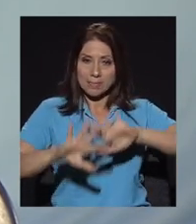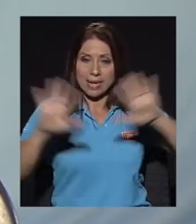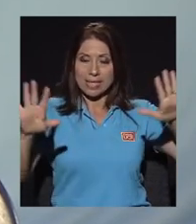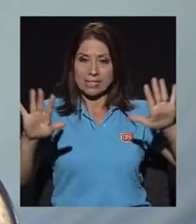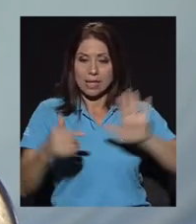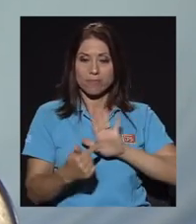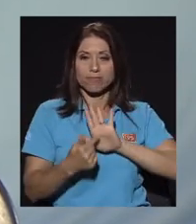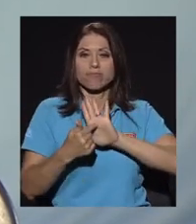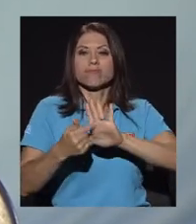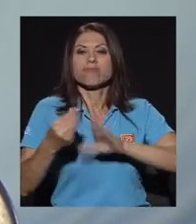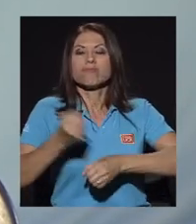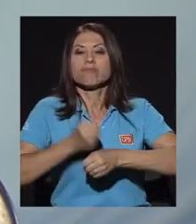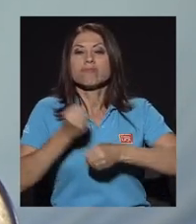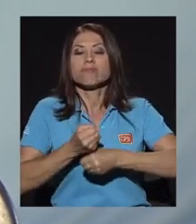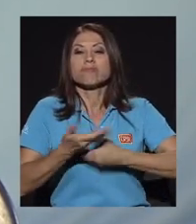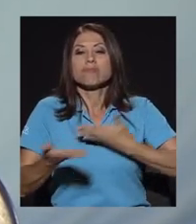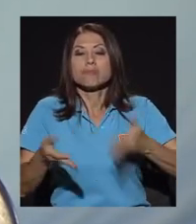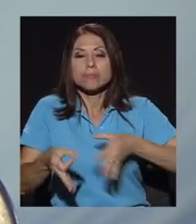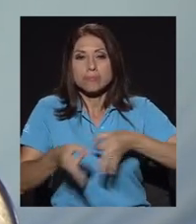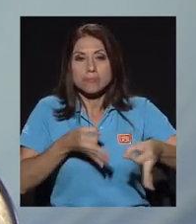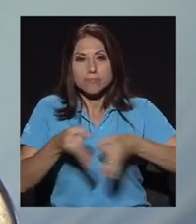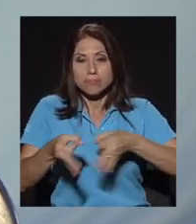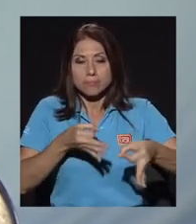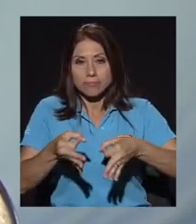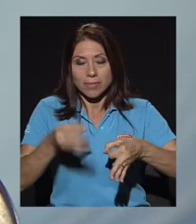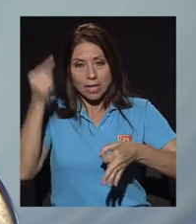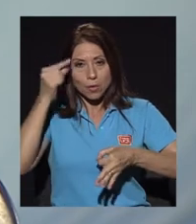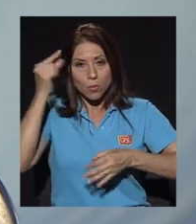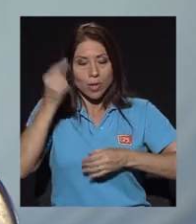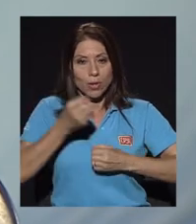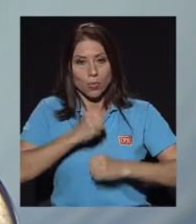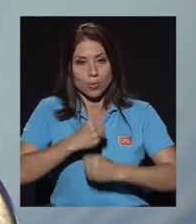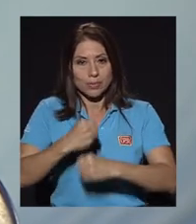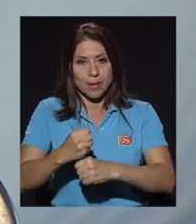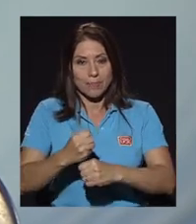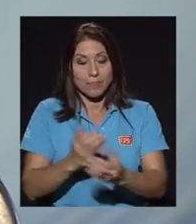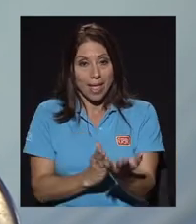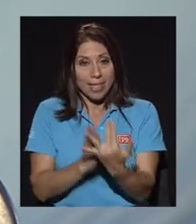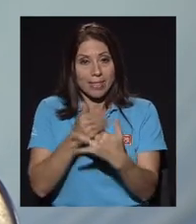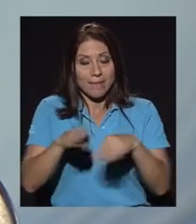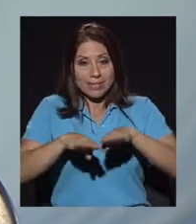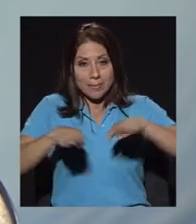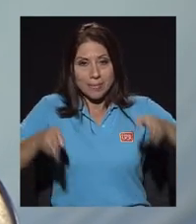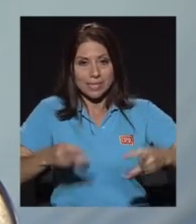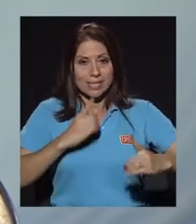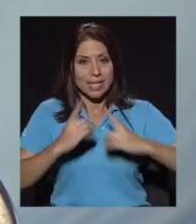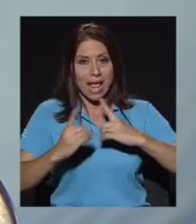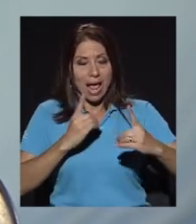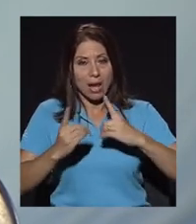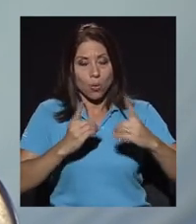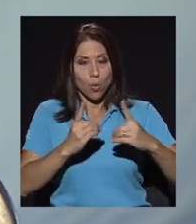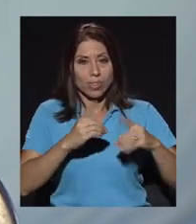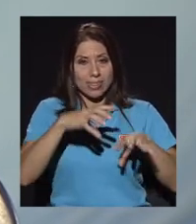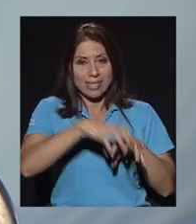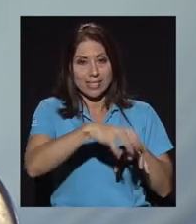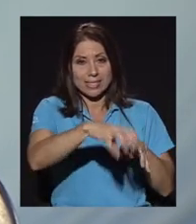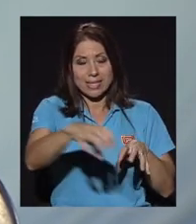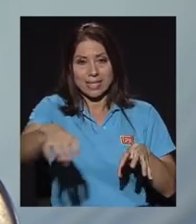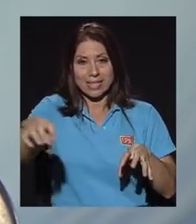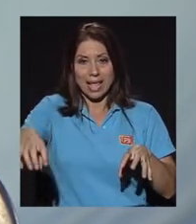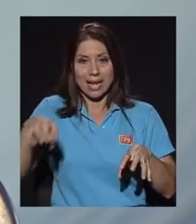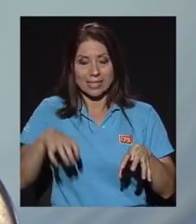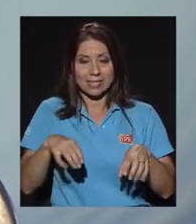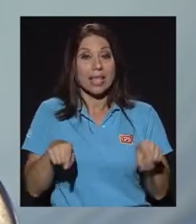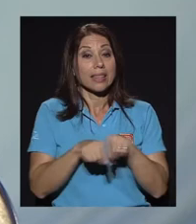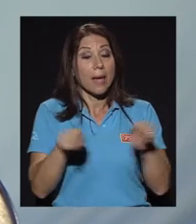del gobierno municipal. Esto mediante mesas de diálogo distritales, la necesidad de la rendición de cuentas